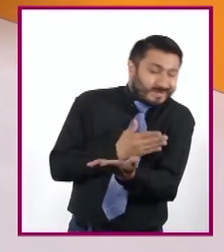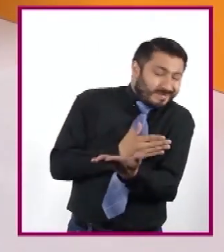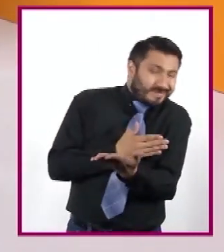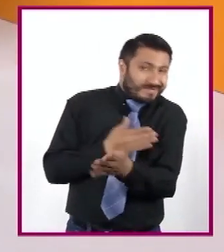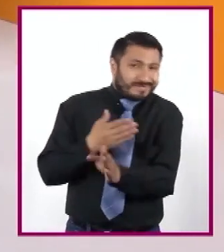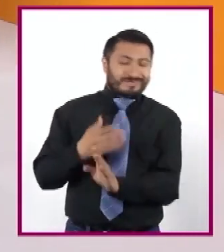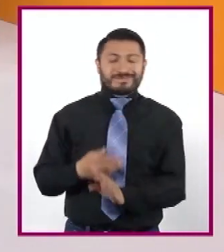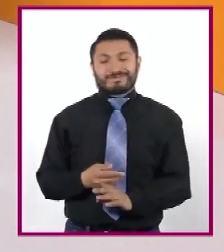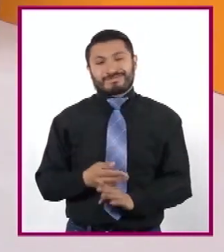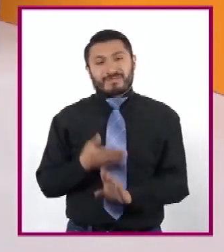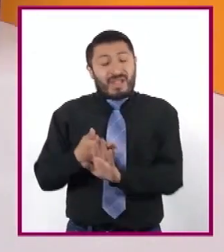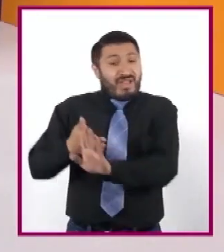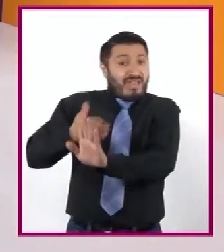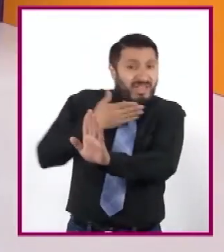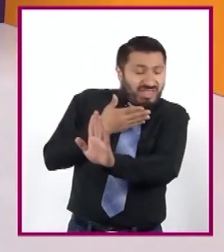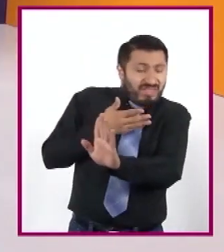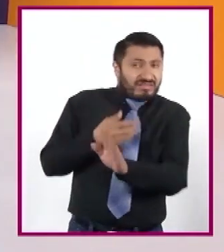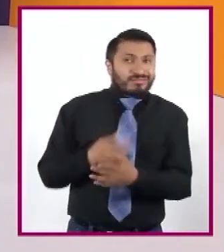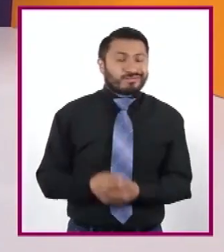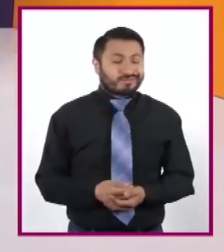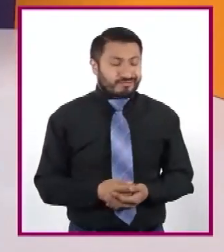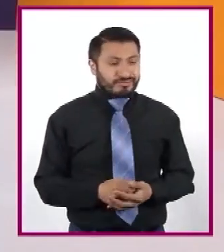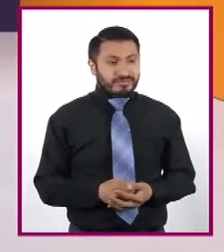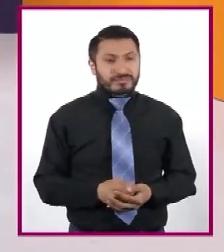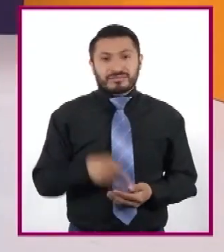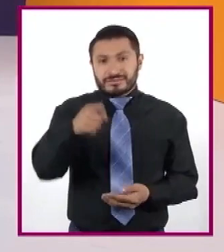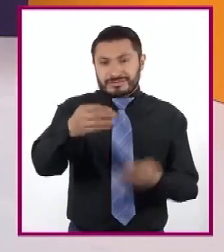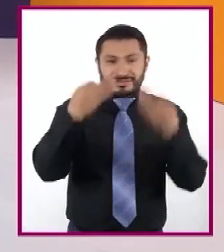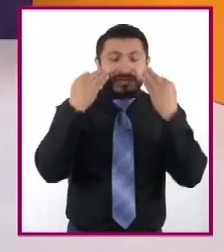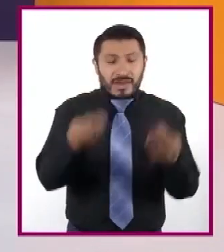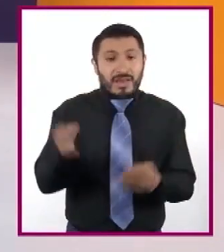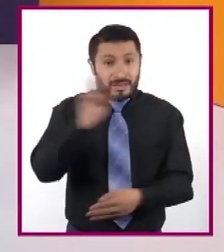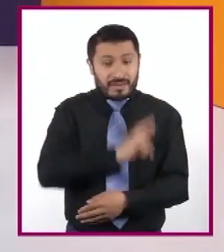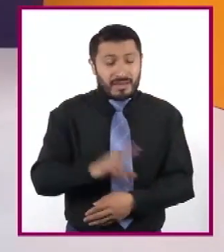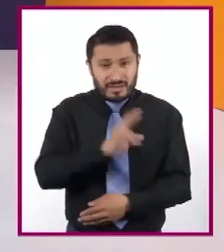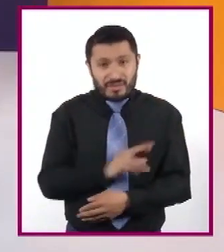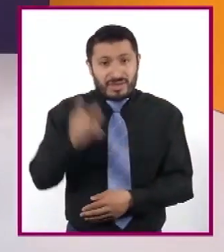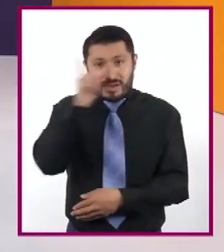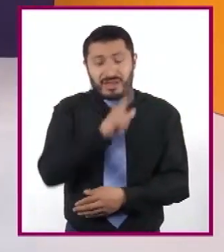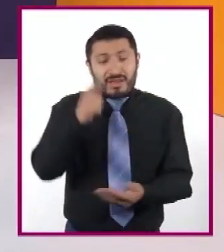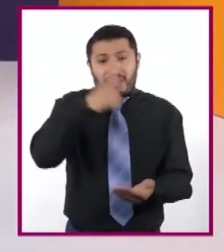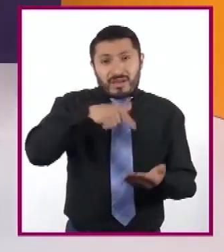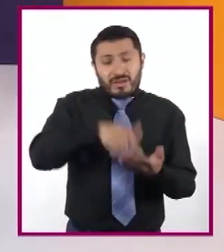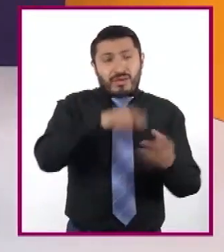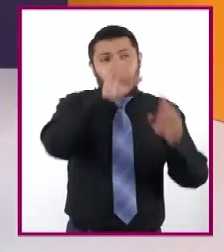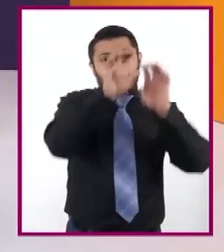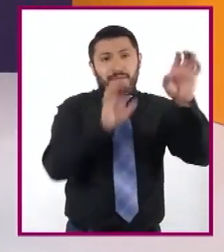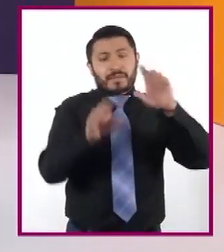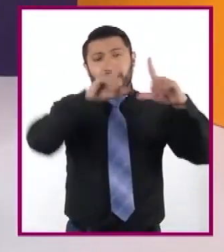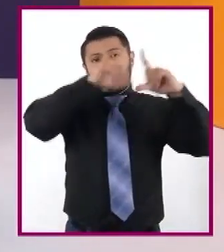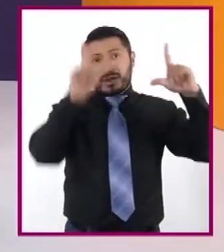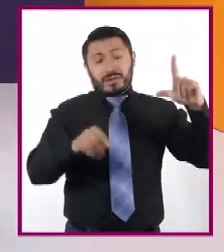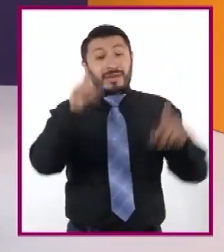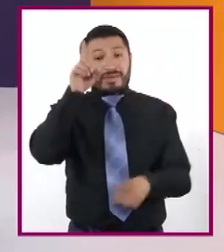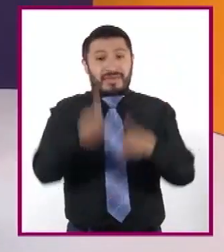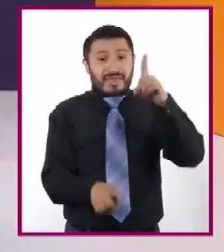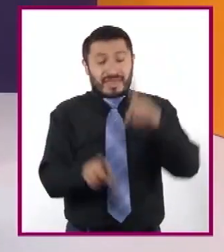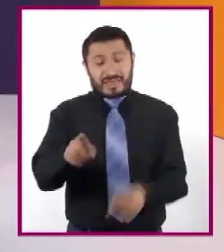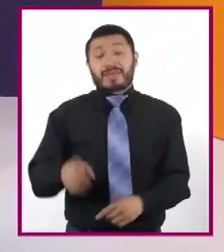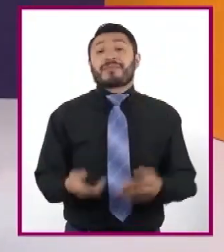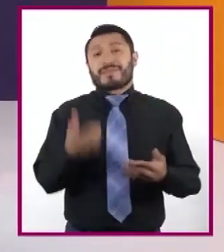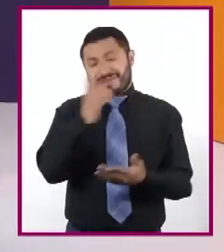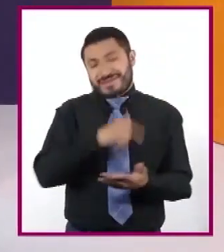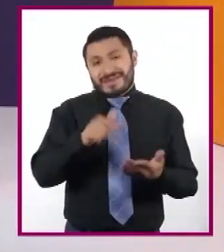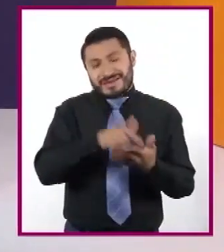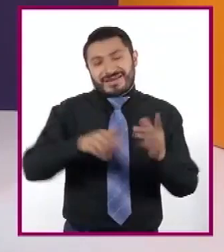Como se pudieron dar cuenta, las particularidades de la lengua en una determinada zona geográfica dependen de estas variaciones.